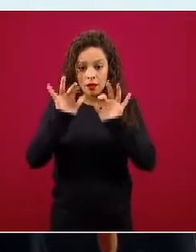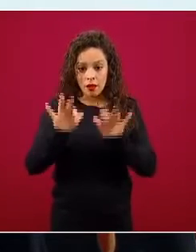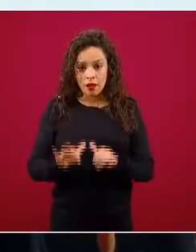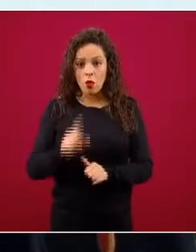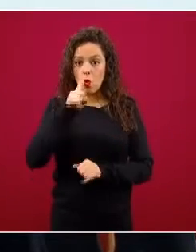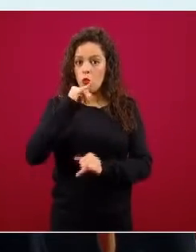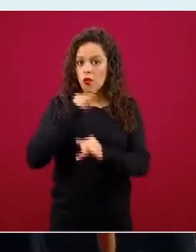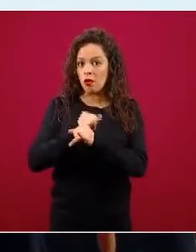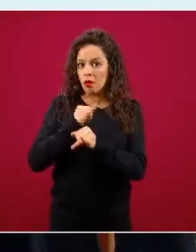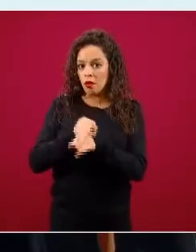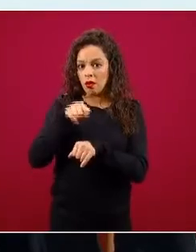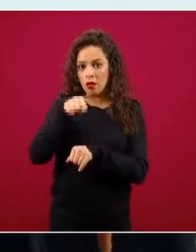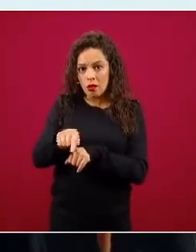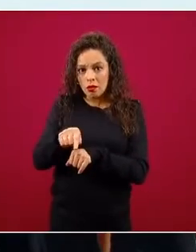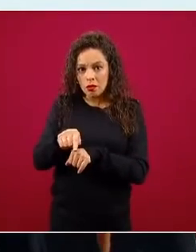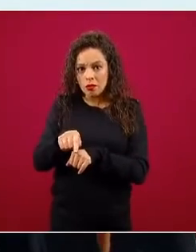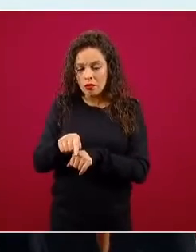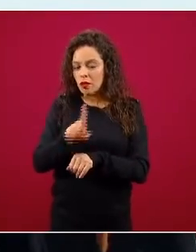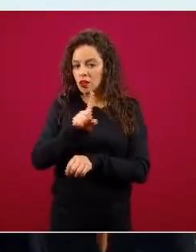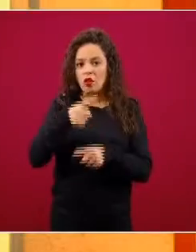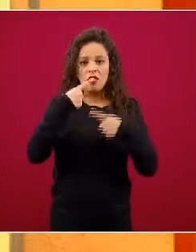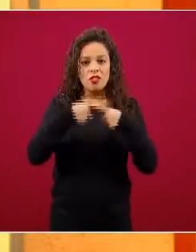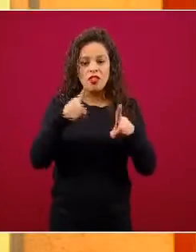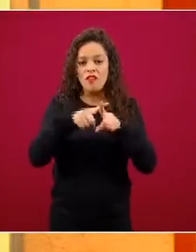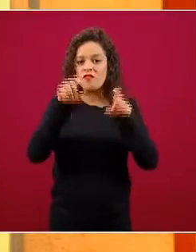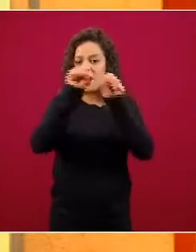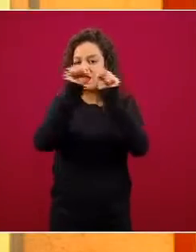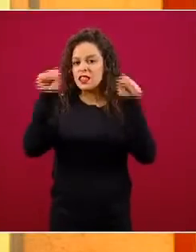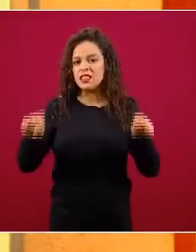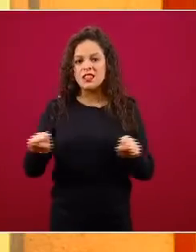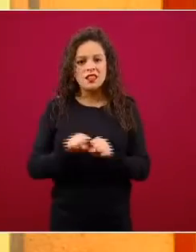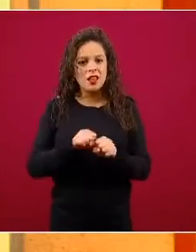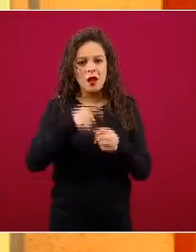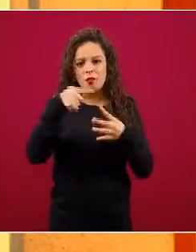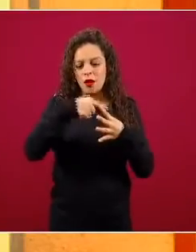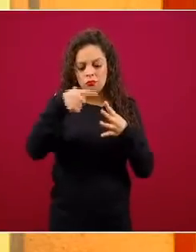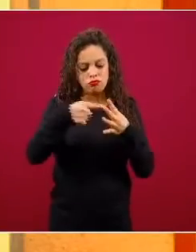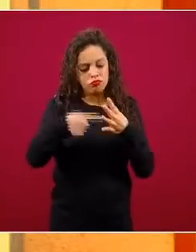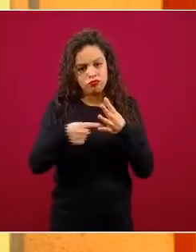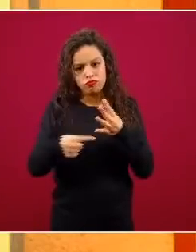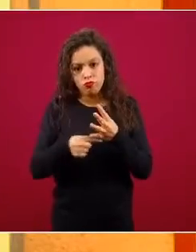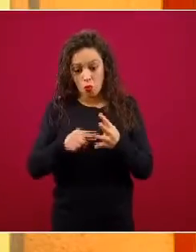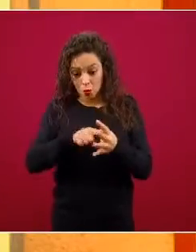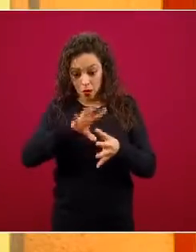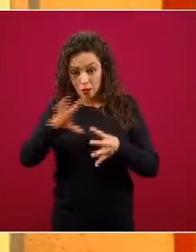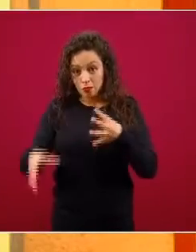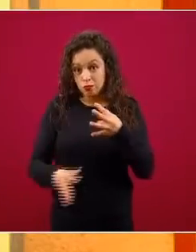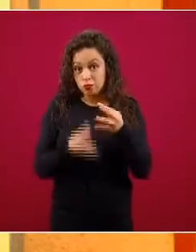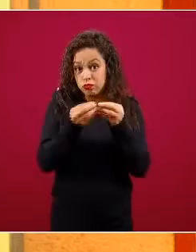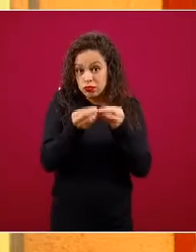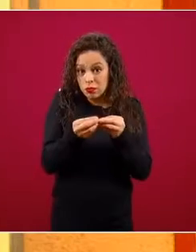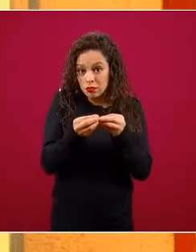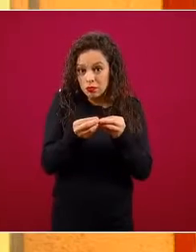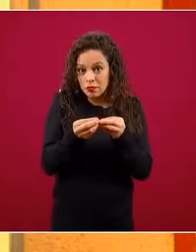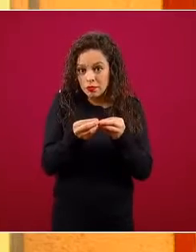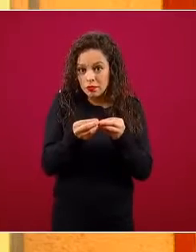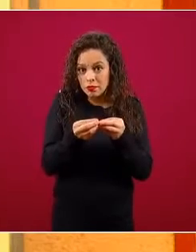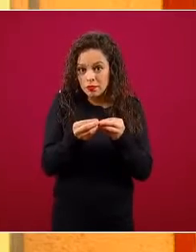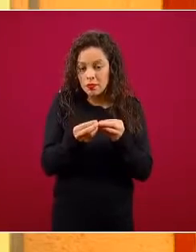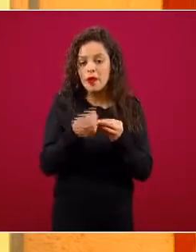solo sistema. Son múltiples sistemas que todos en conjunto construyen la información necesaria para